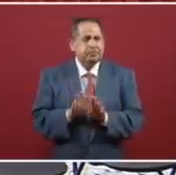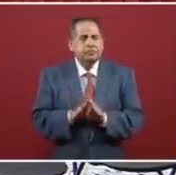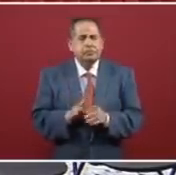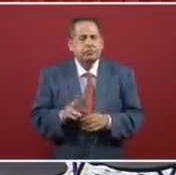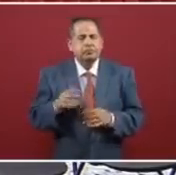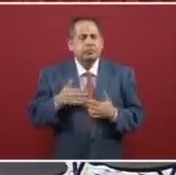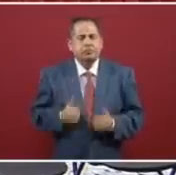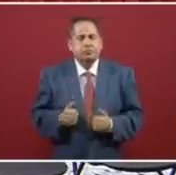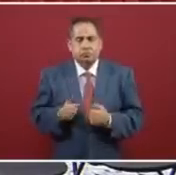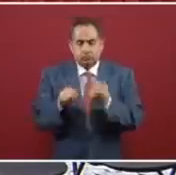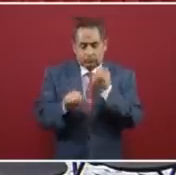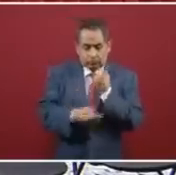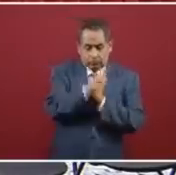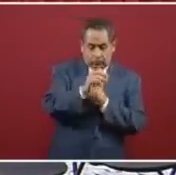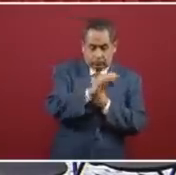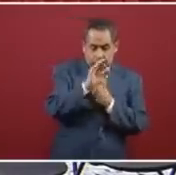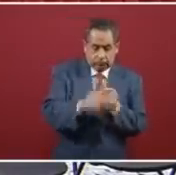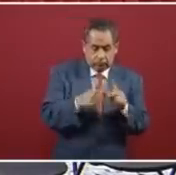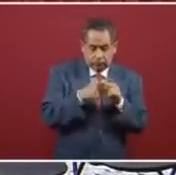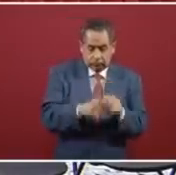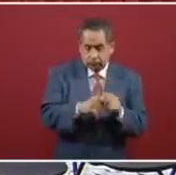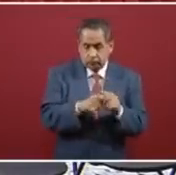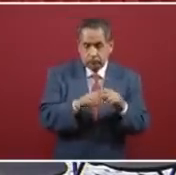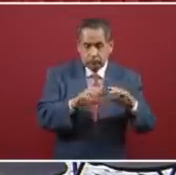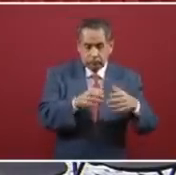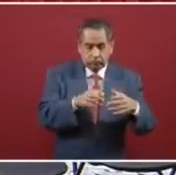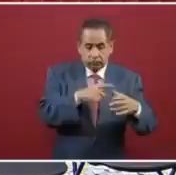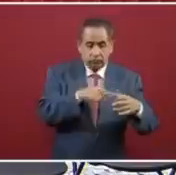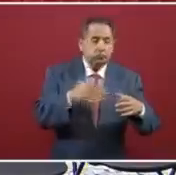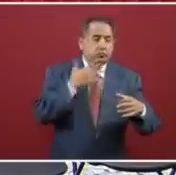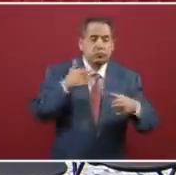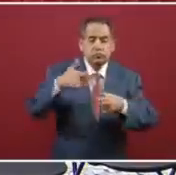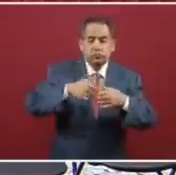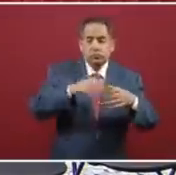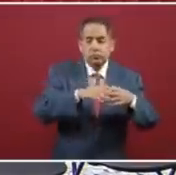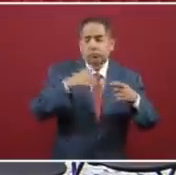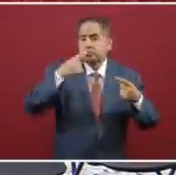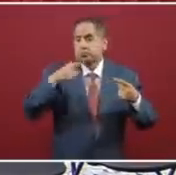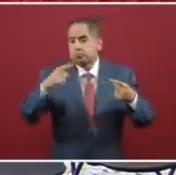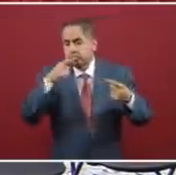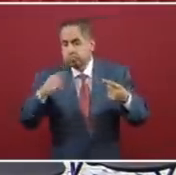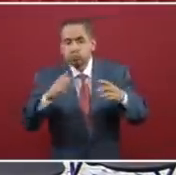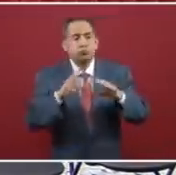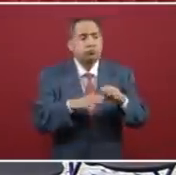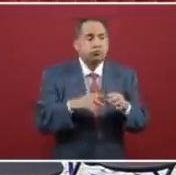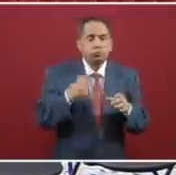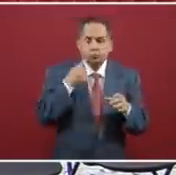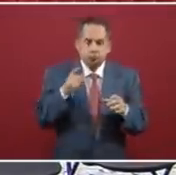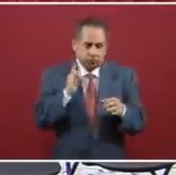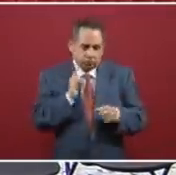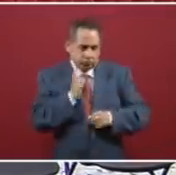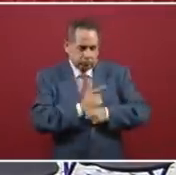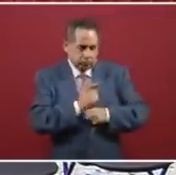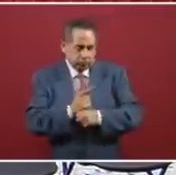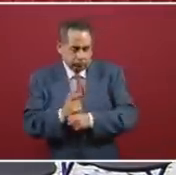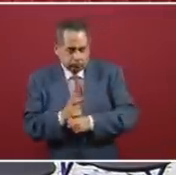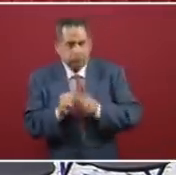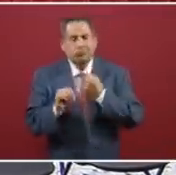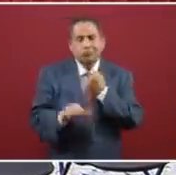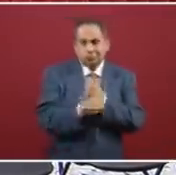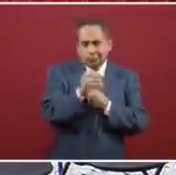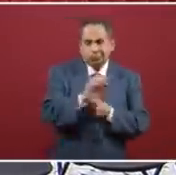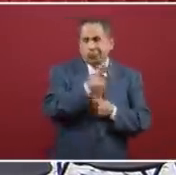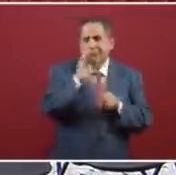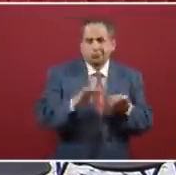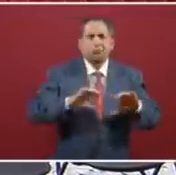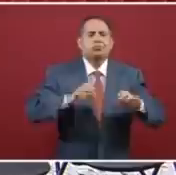no entendiese 11 por ciento es a partir del universo de gasolineras de denuncias o sea a partir de las denuncias se puede proyectar que un 11 por